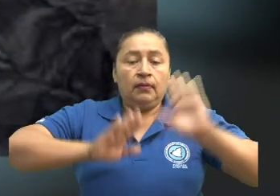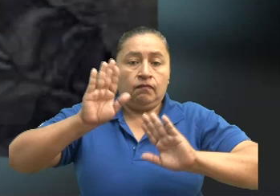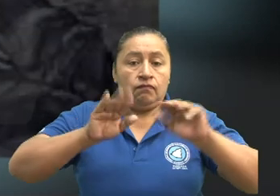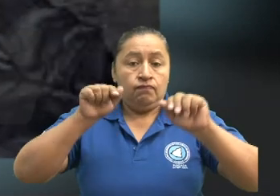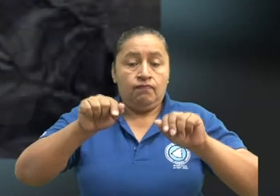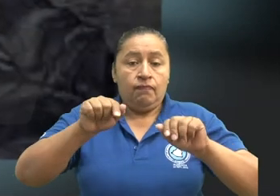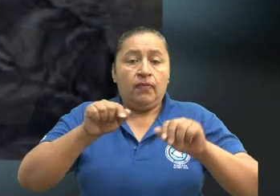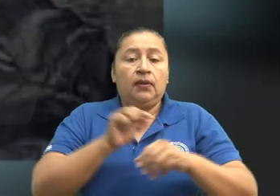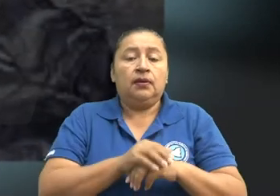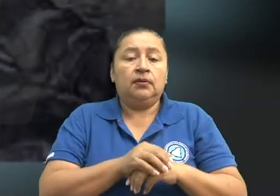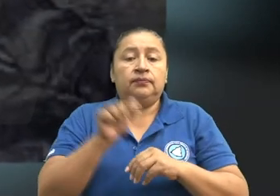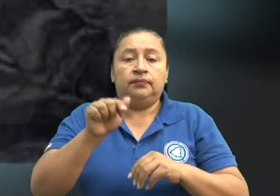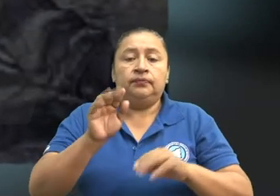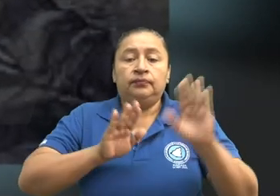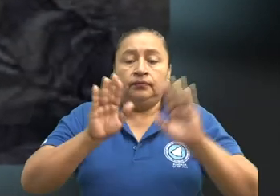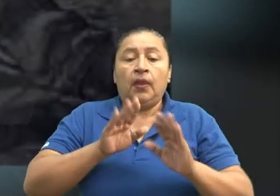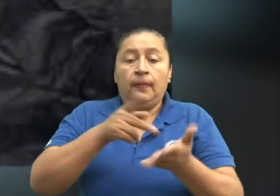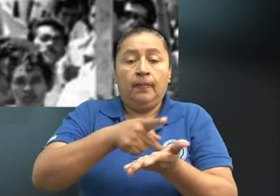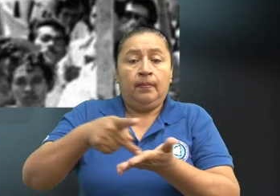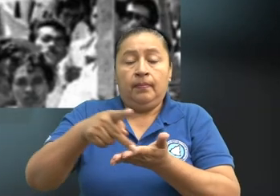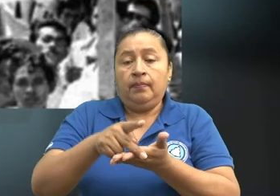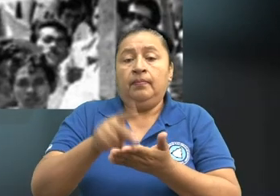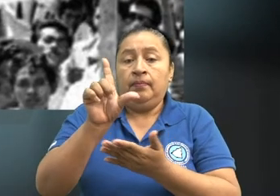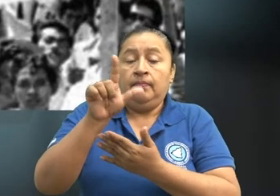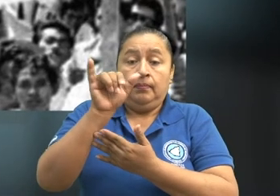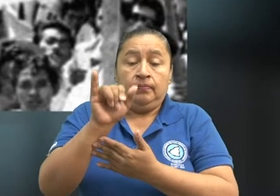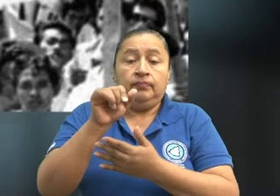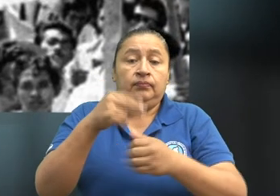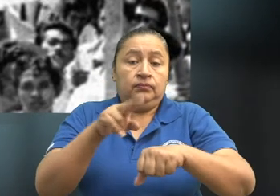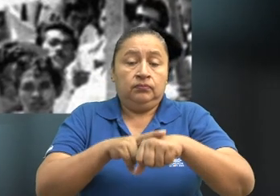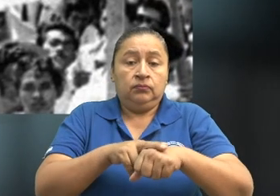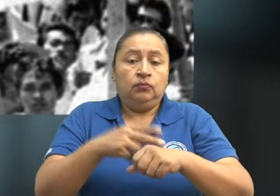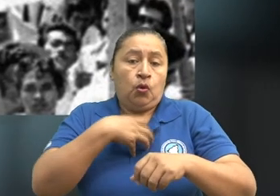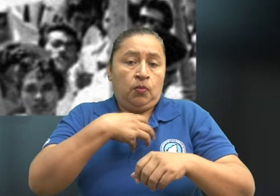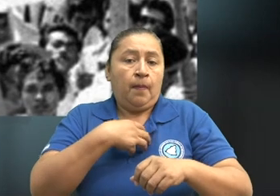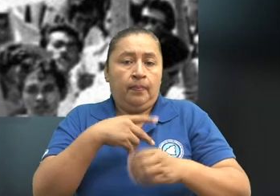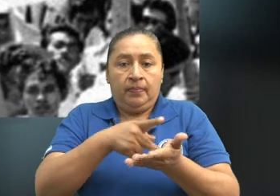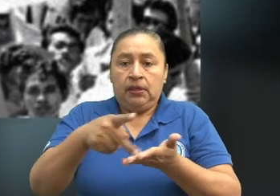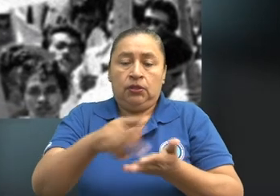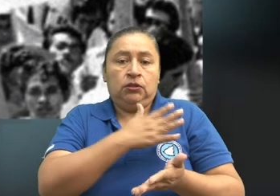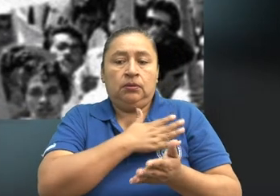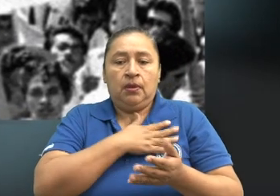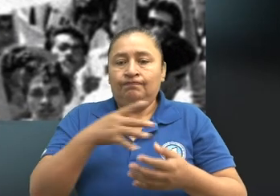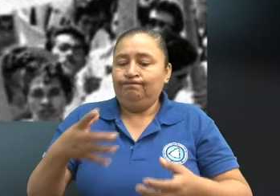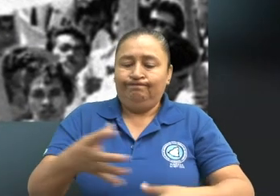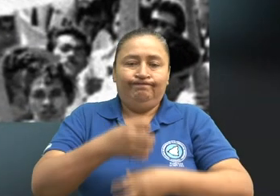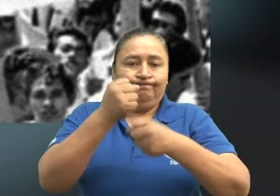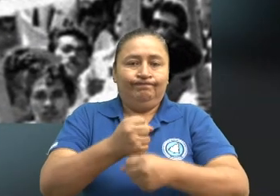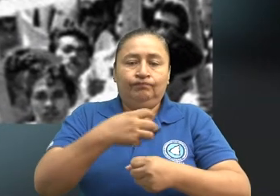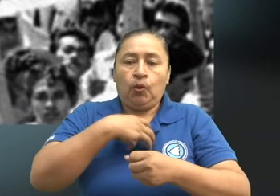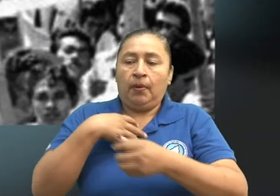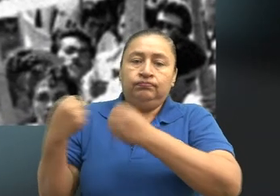pues, el Partido Liberal Nacionalista de Somoza, que tenía un poder omnímodo con el